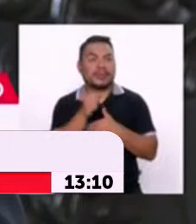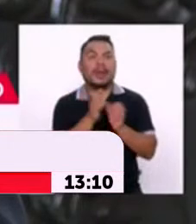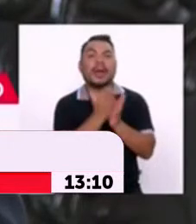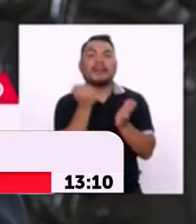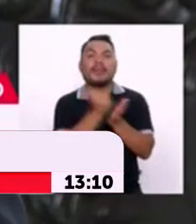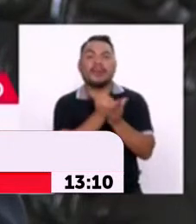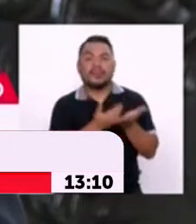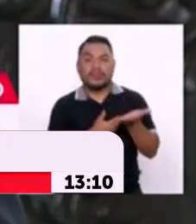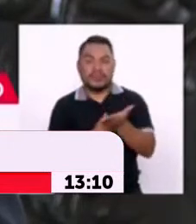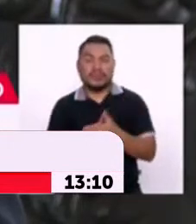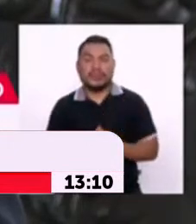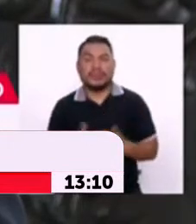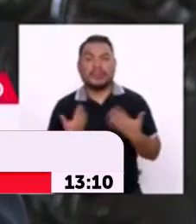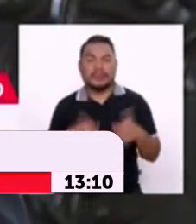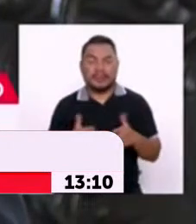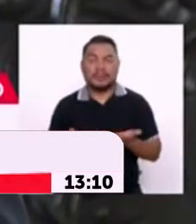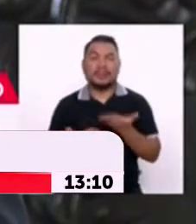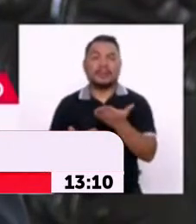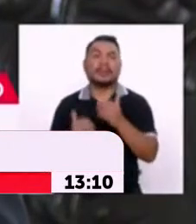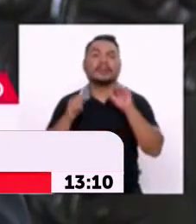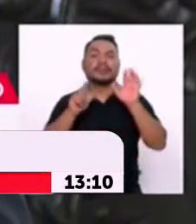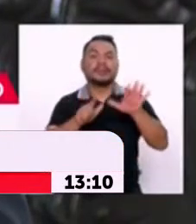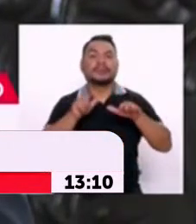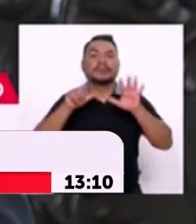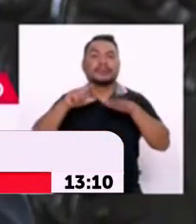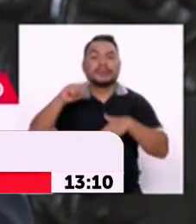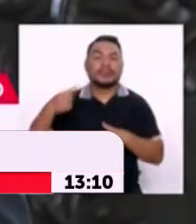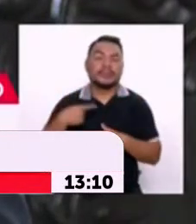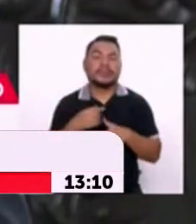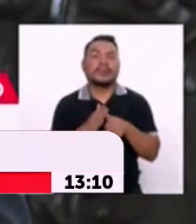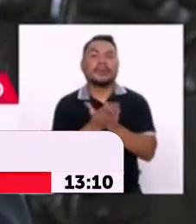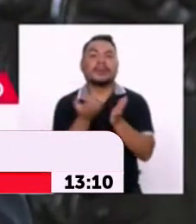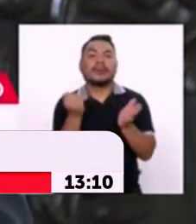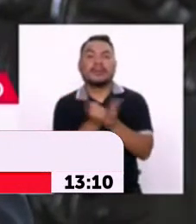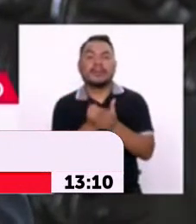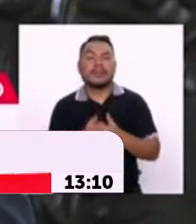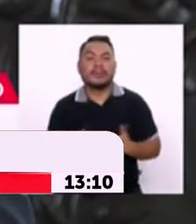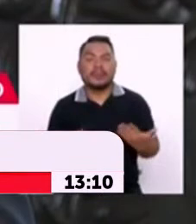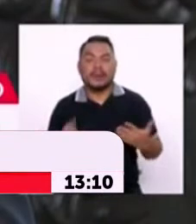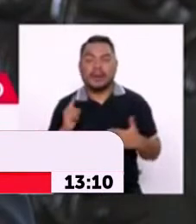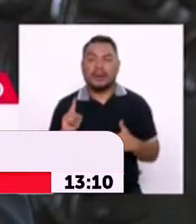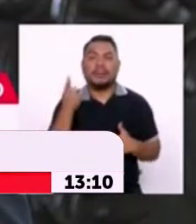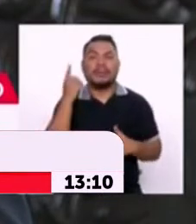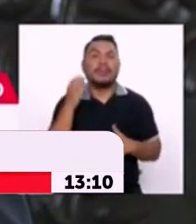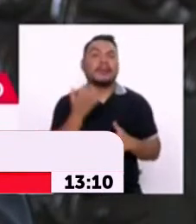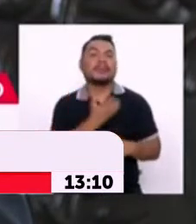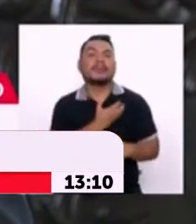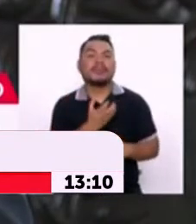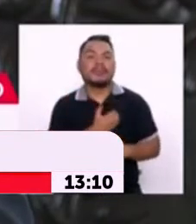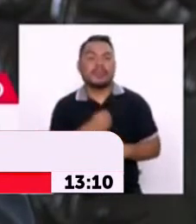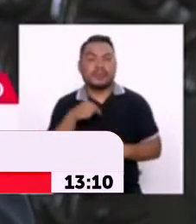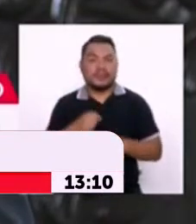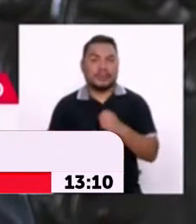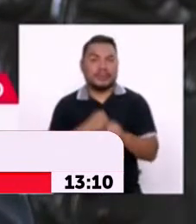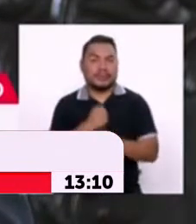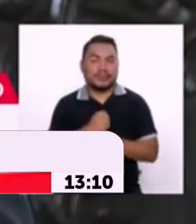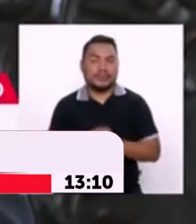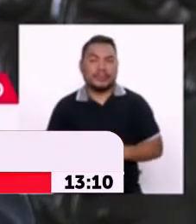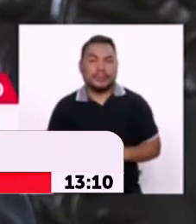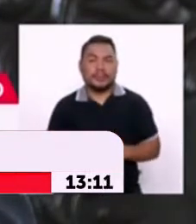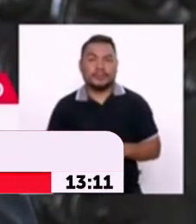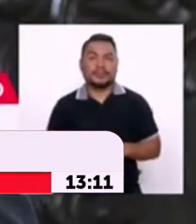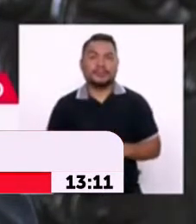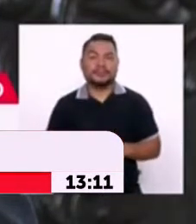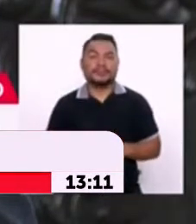pasaporte. Y se han emitido 77.000 pasaportes desde el 1 de mayo del presente año,